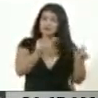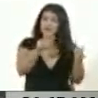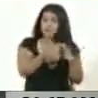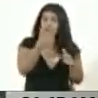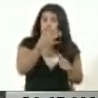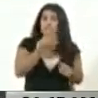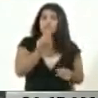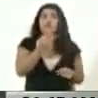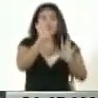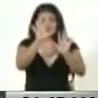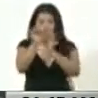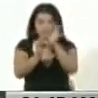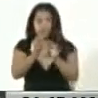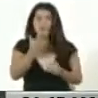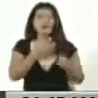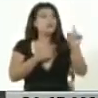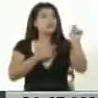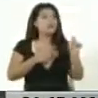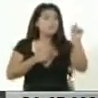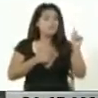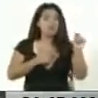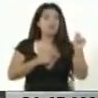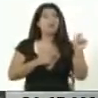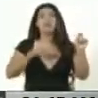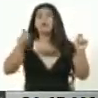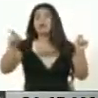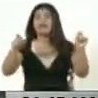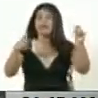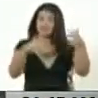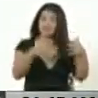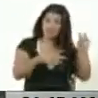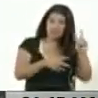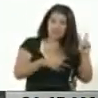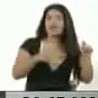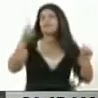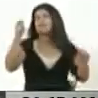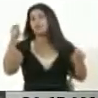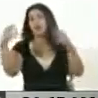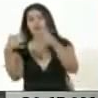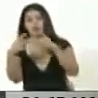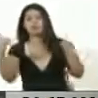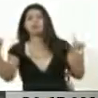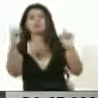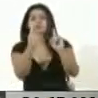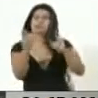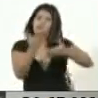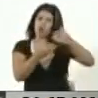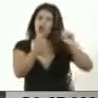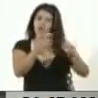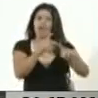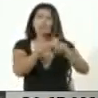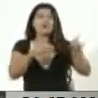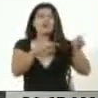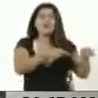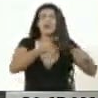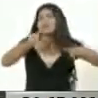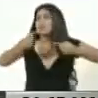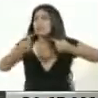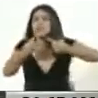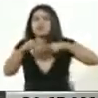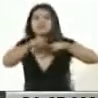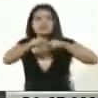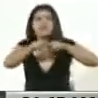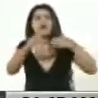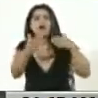entre parlamentarios, política, y otra cosa es ir a malponer al país ante el Departamento de Defensa norteamericano.